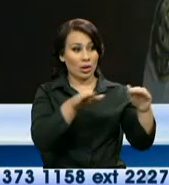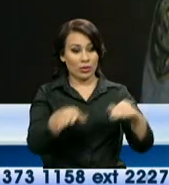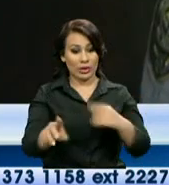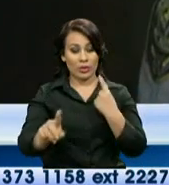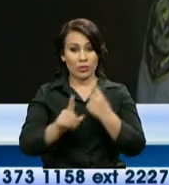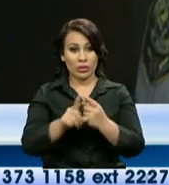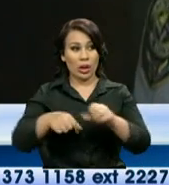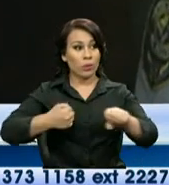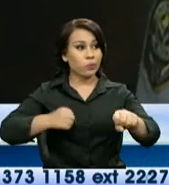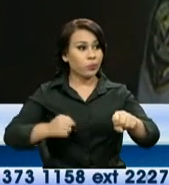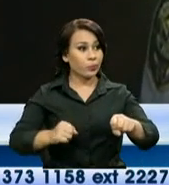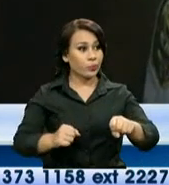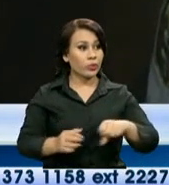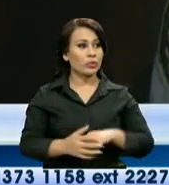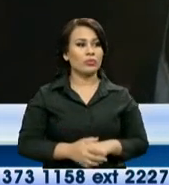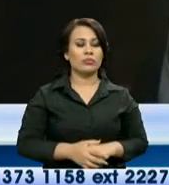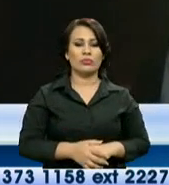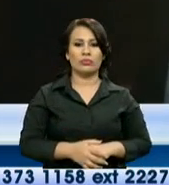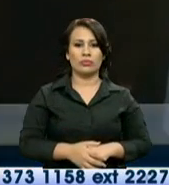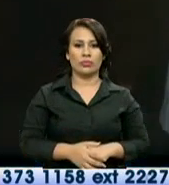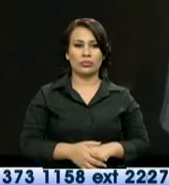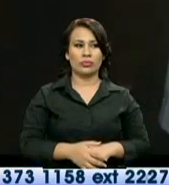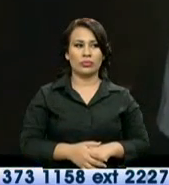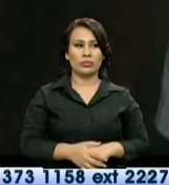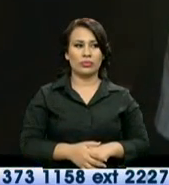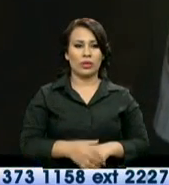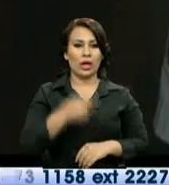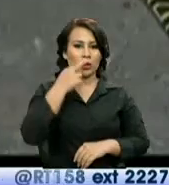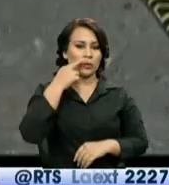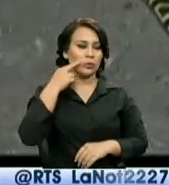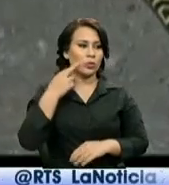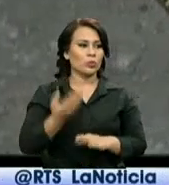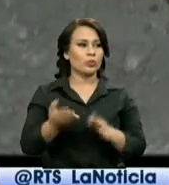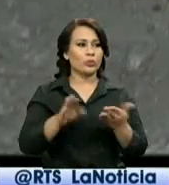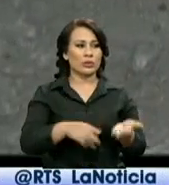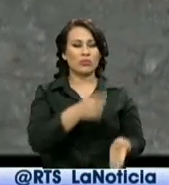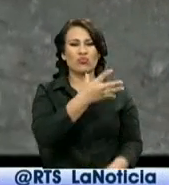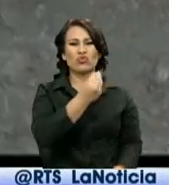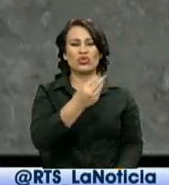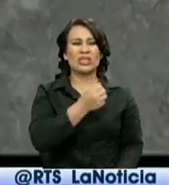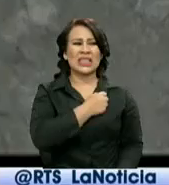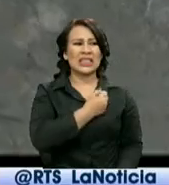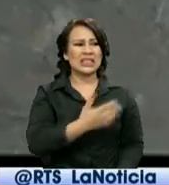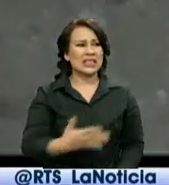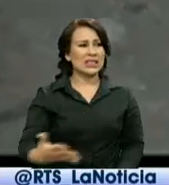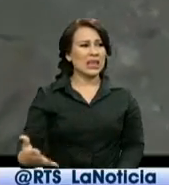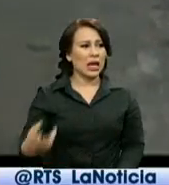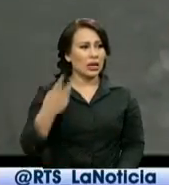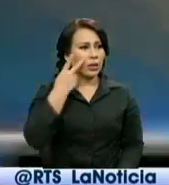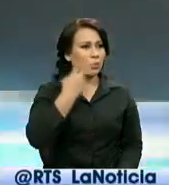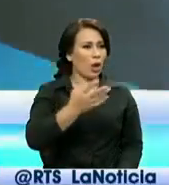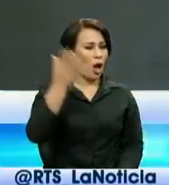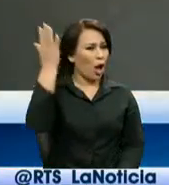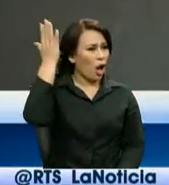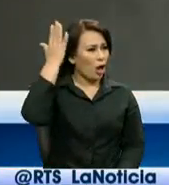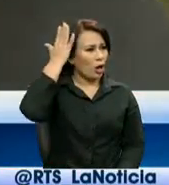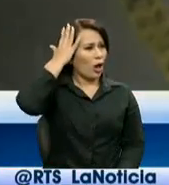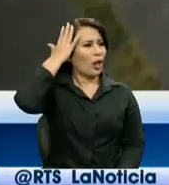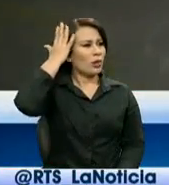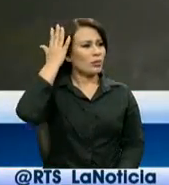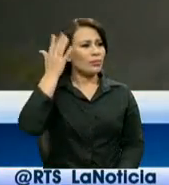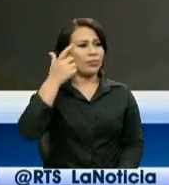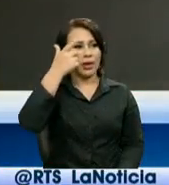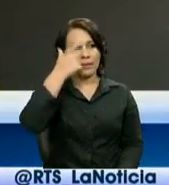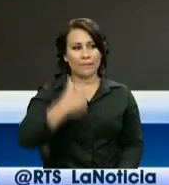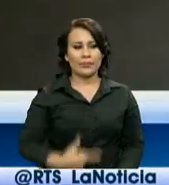y el señor fallecido. Manchas de sangre era la evidencia del golpe fatal que habría sufrido